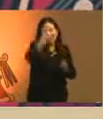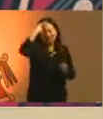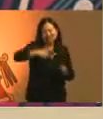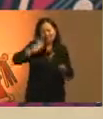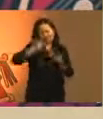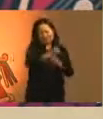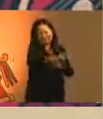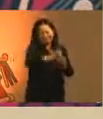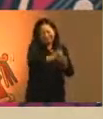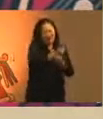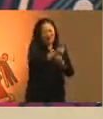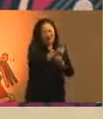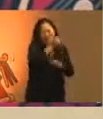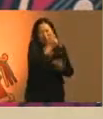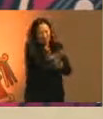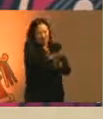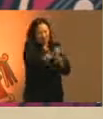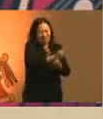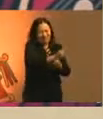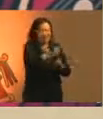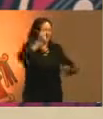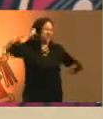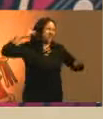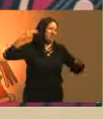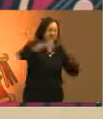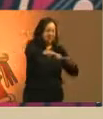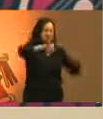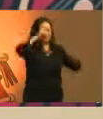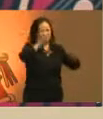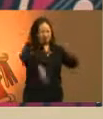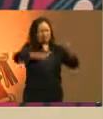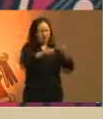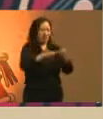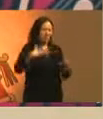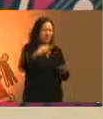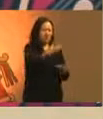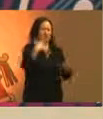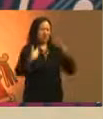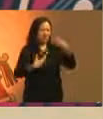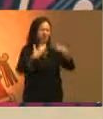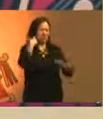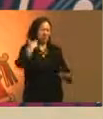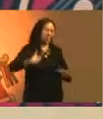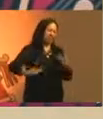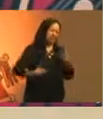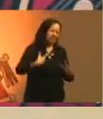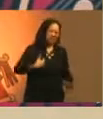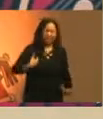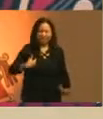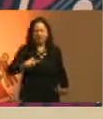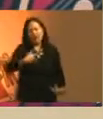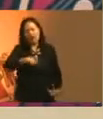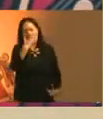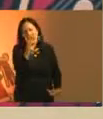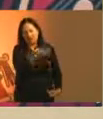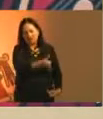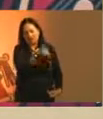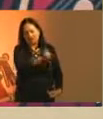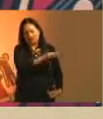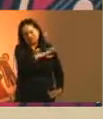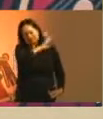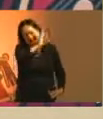hasta que lo dejaron hecho pedazos hasta que lo despedazaron y así terminó la vida del gran organizador agrario primo tapia